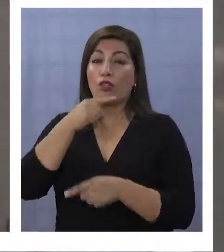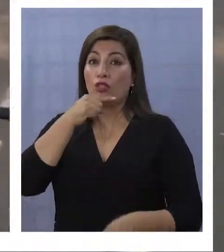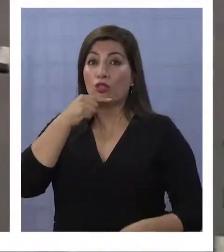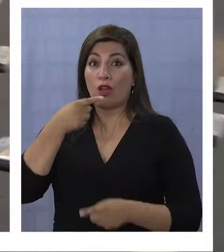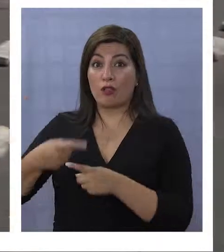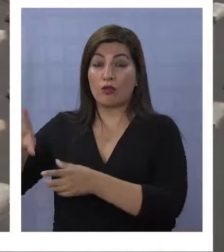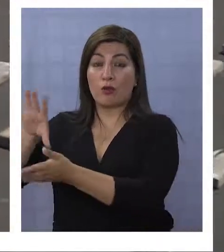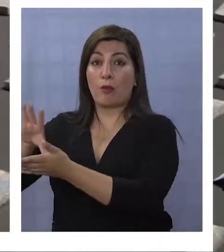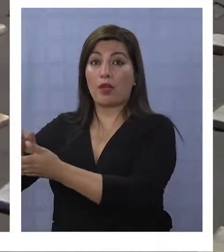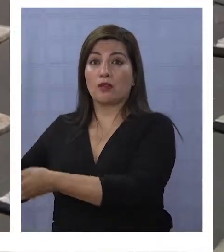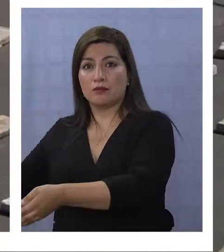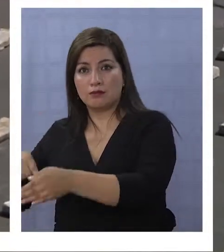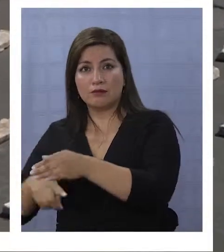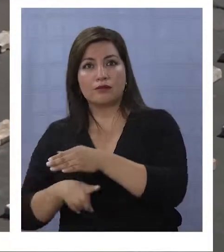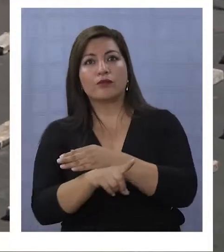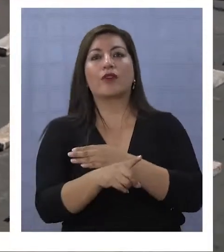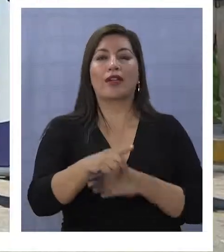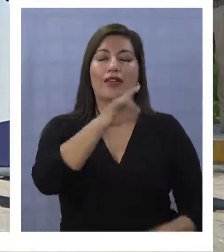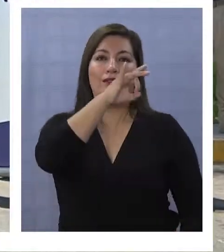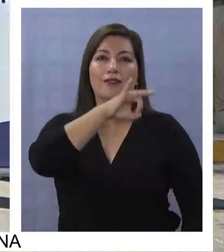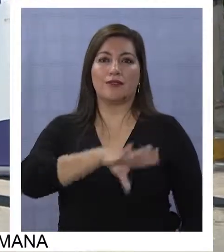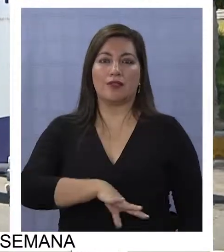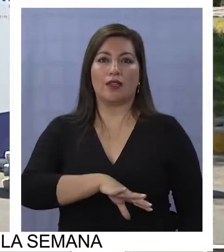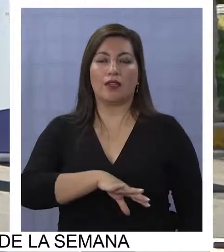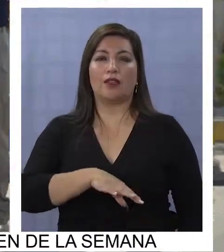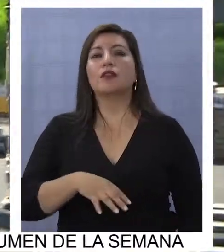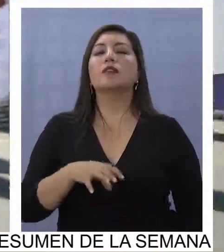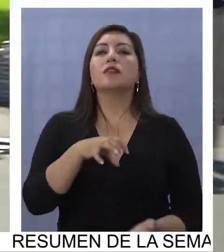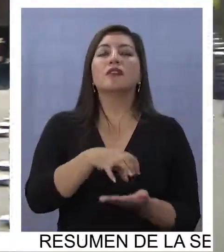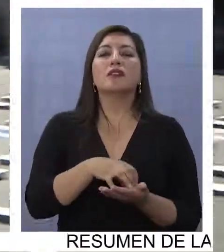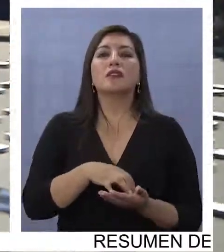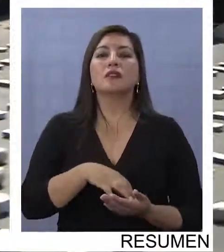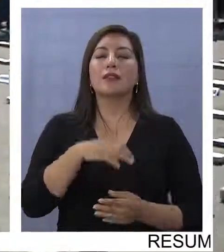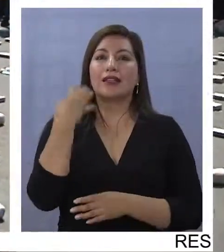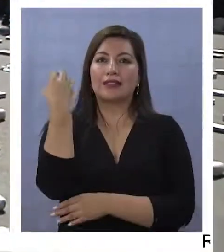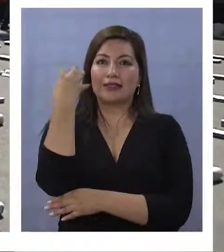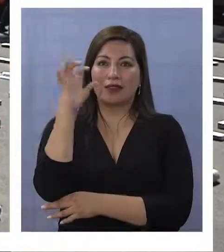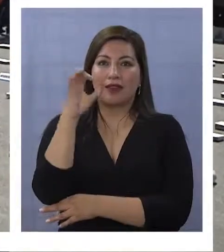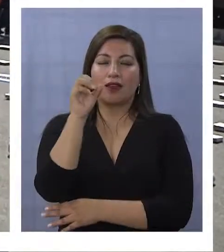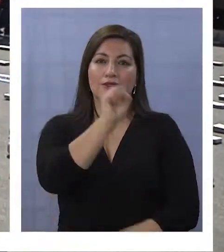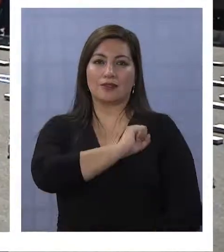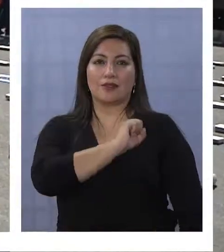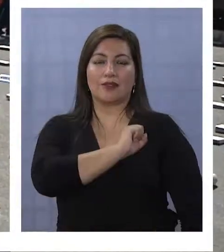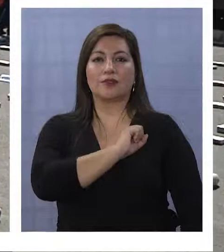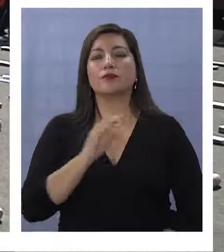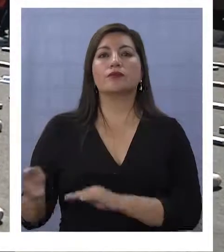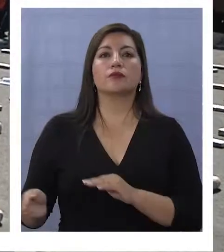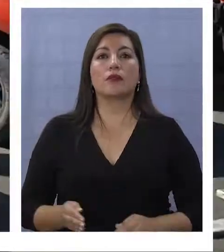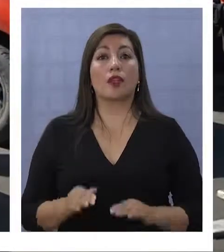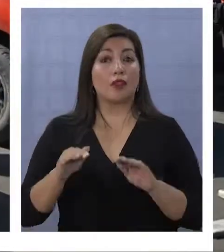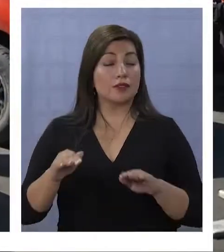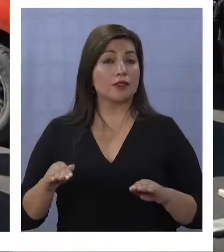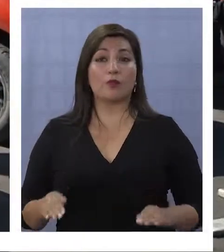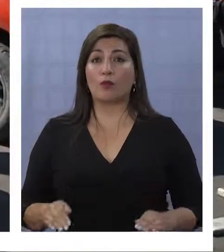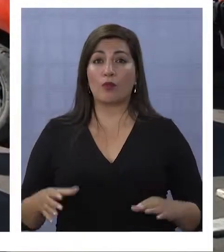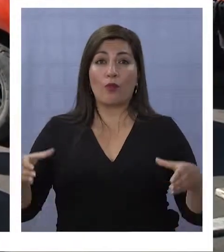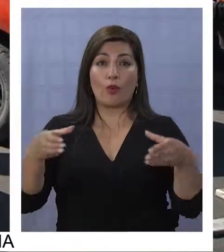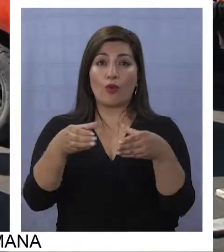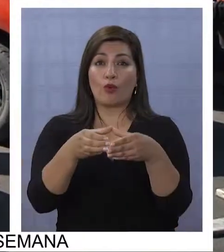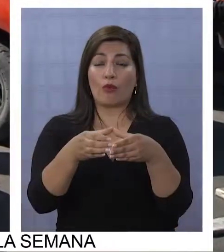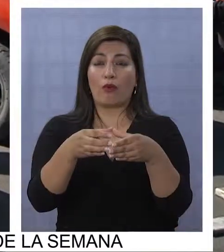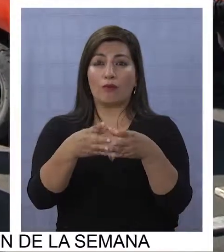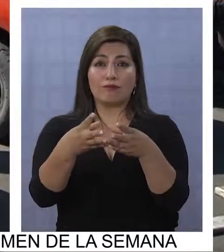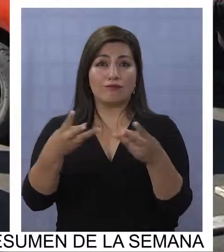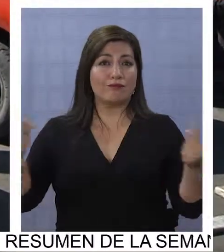otros países y ponerlas con receptores finales en la región de La Serena y Santiago. De esta forma queda desarticulada una